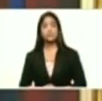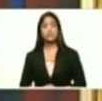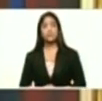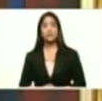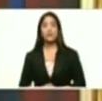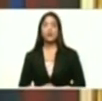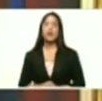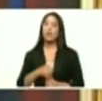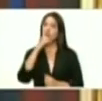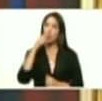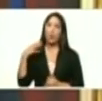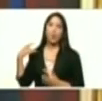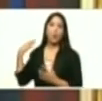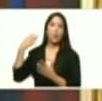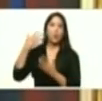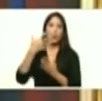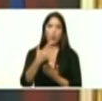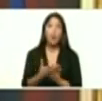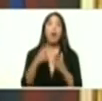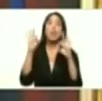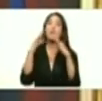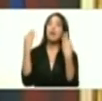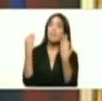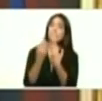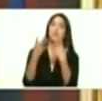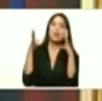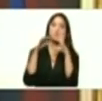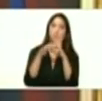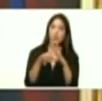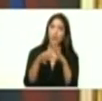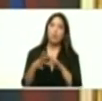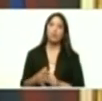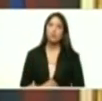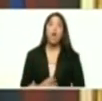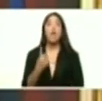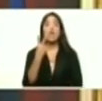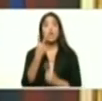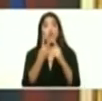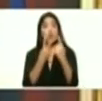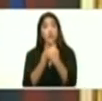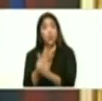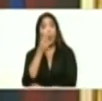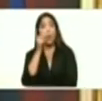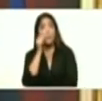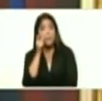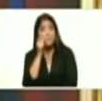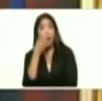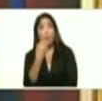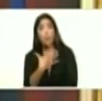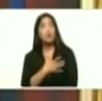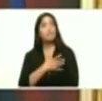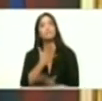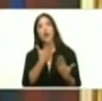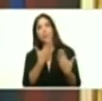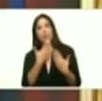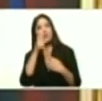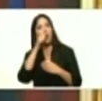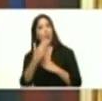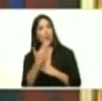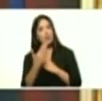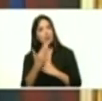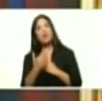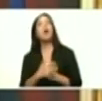En esos años, la familia se unió. Y dos buenos padres, bueno, nos apoyaron, nos protegieron.